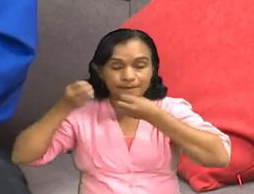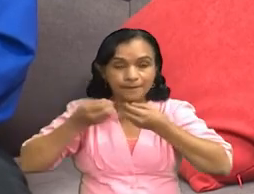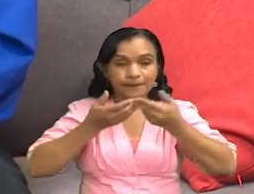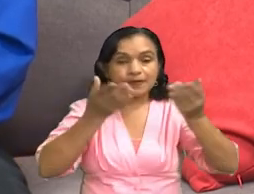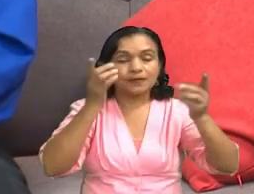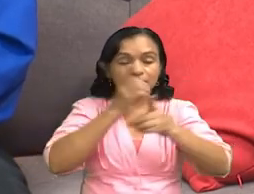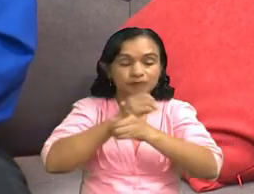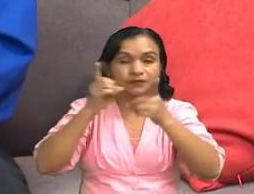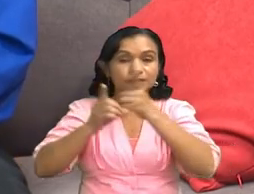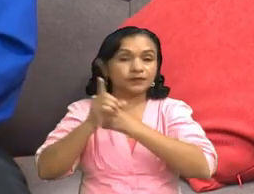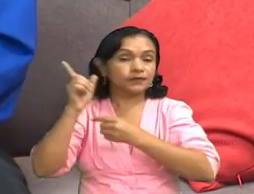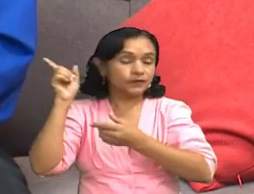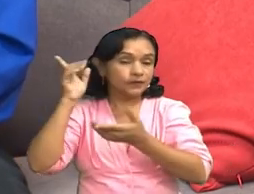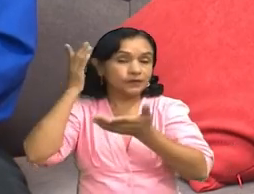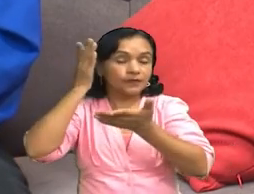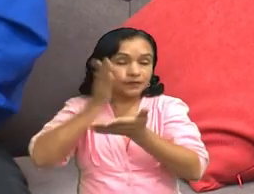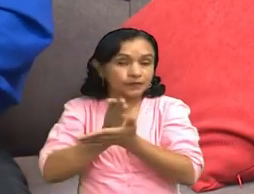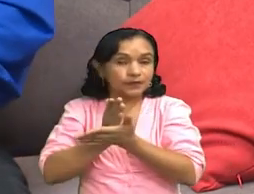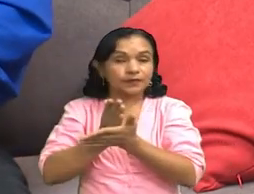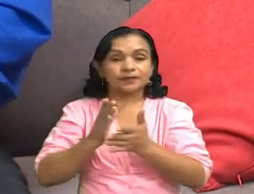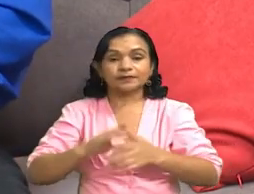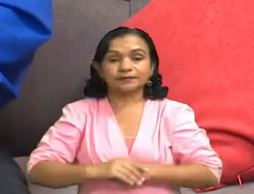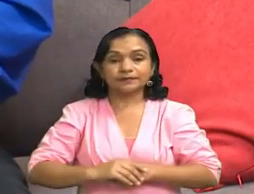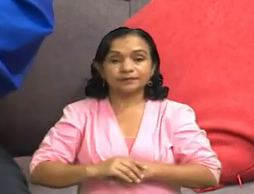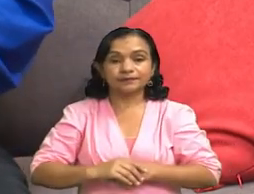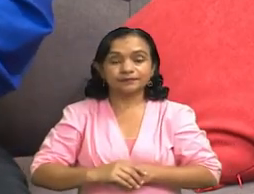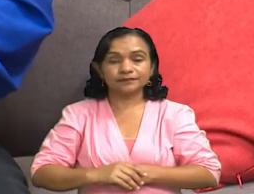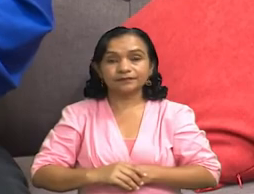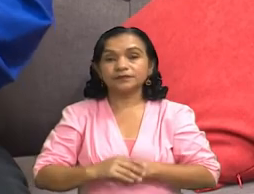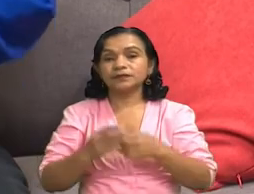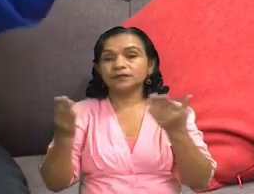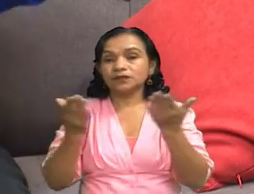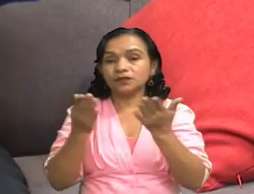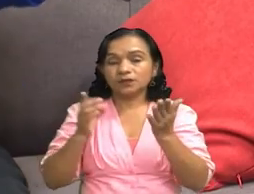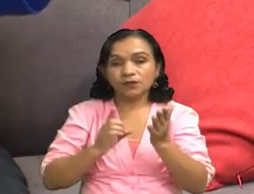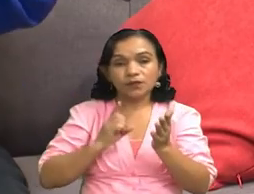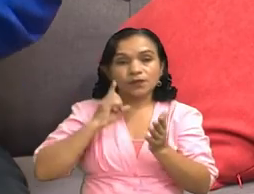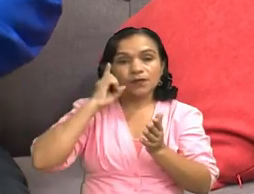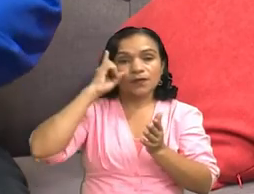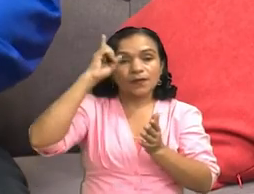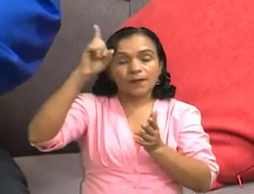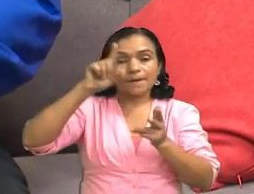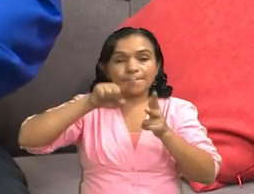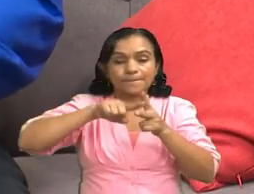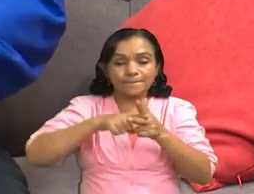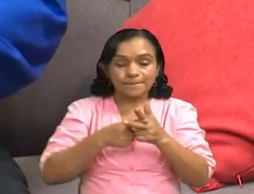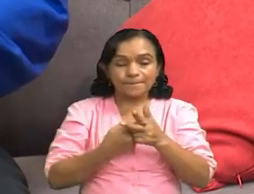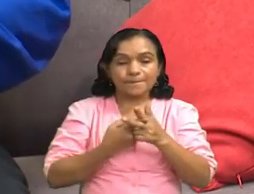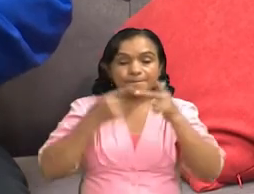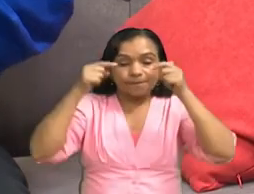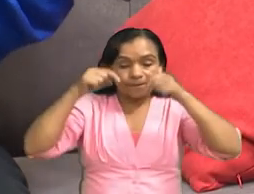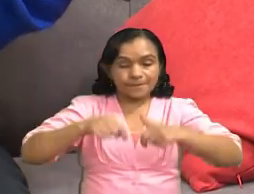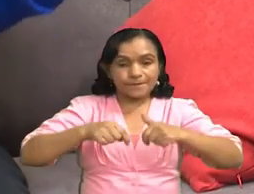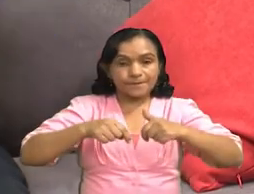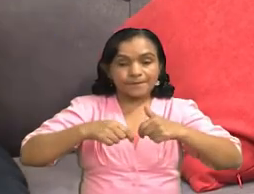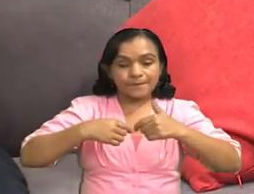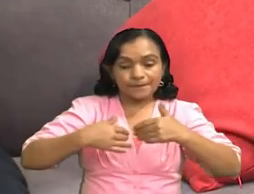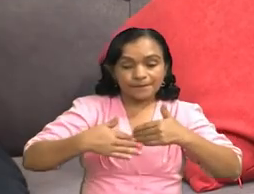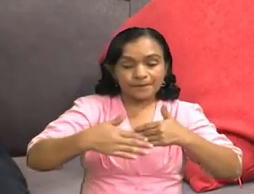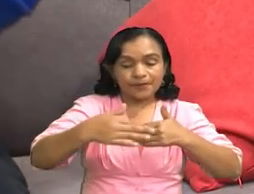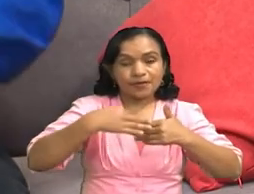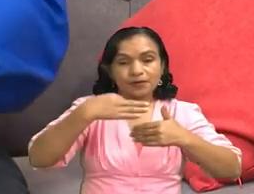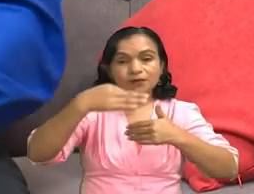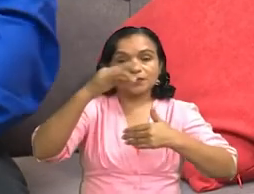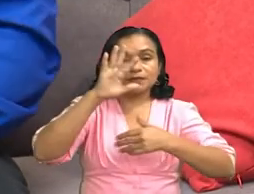compañera vicepresidente Rosario Murillo, de que son los avances, desde el partir de que tenemos hoy, para un progreso